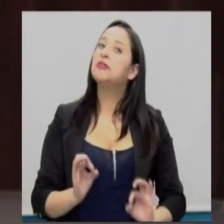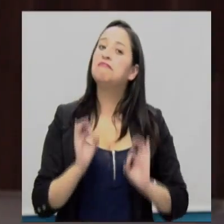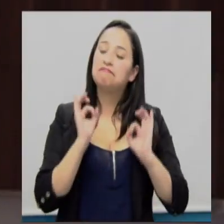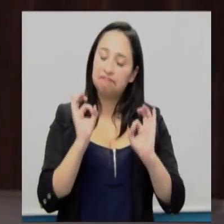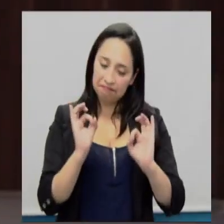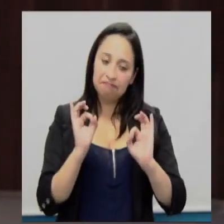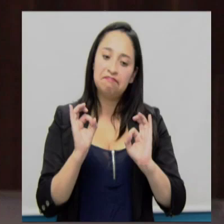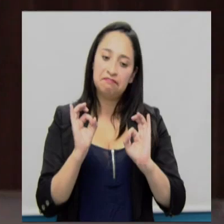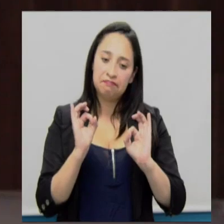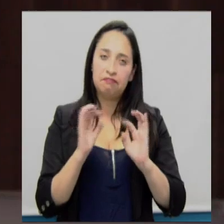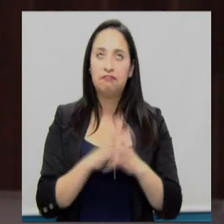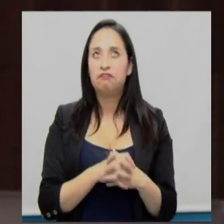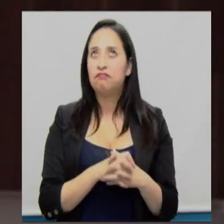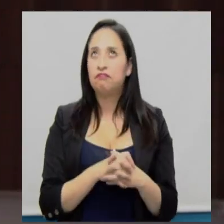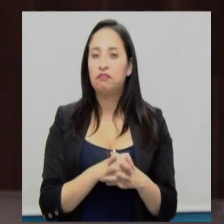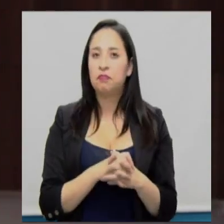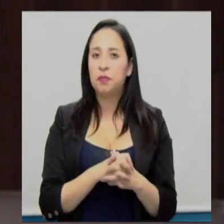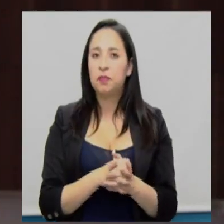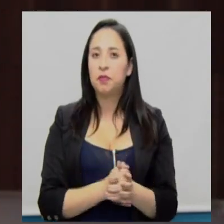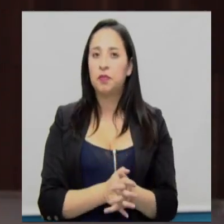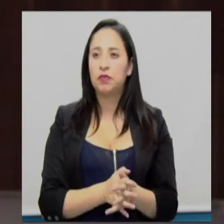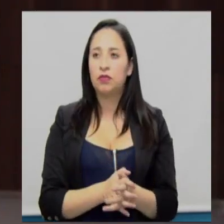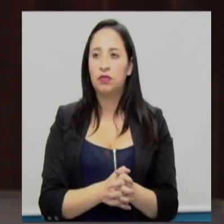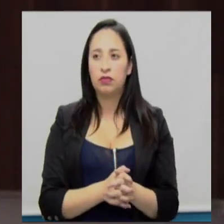muy buenas.